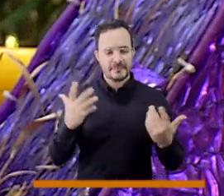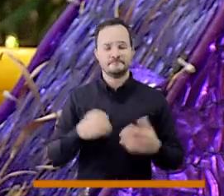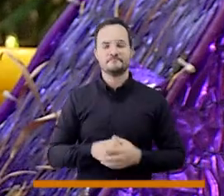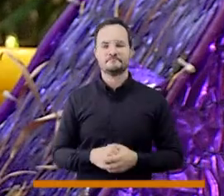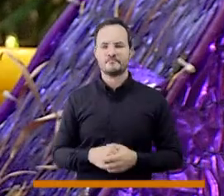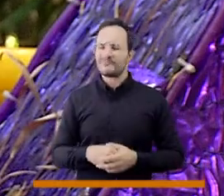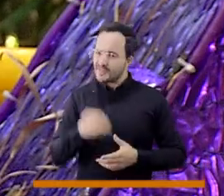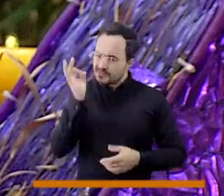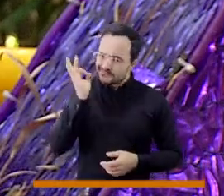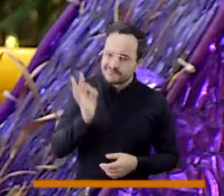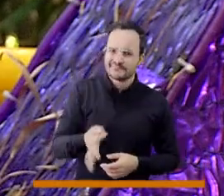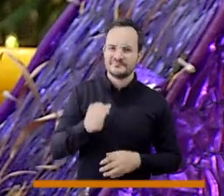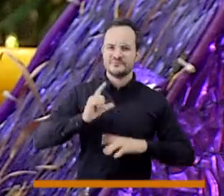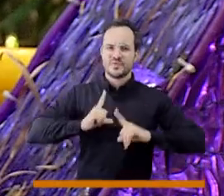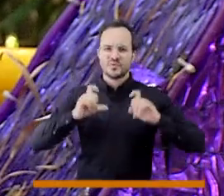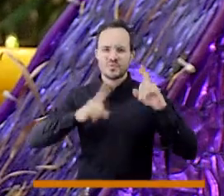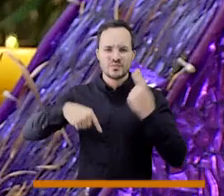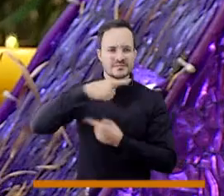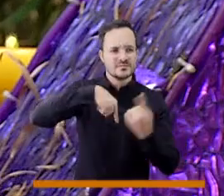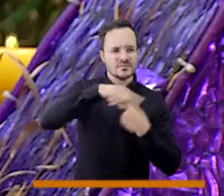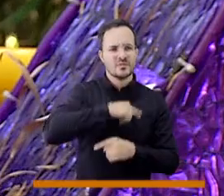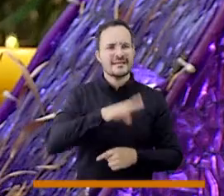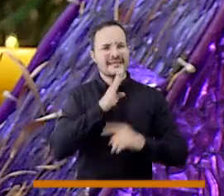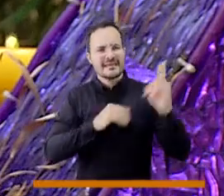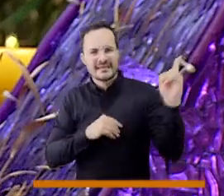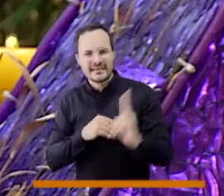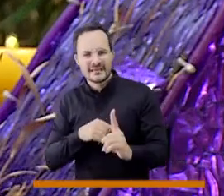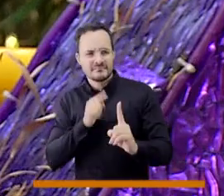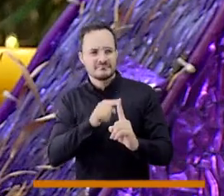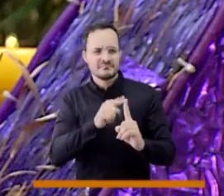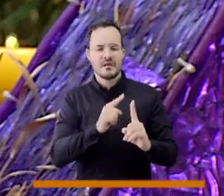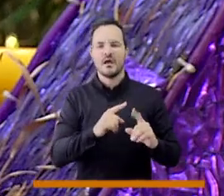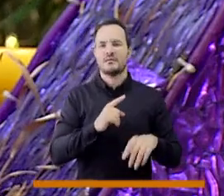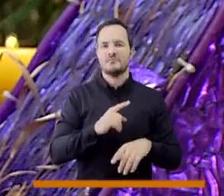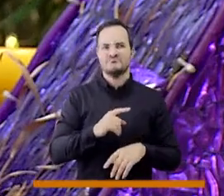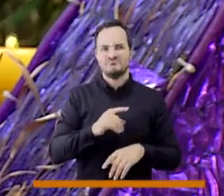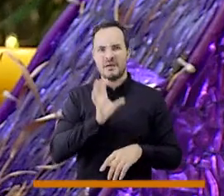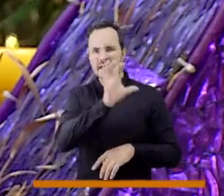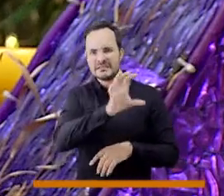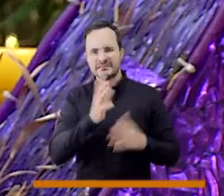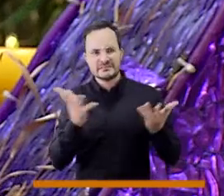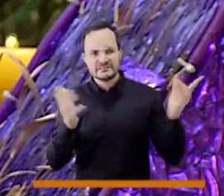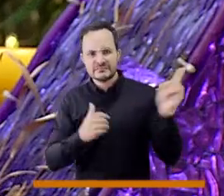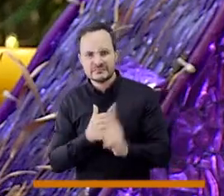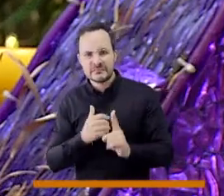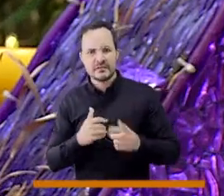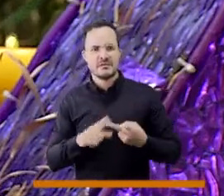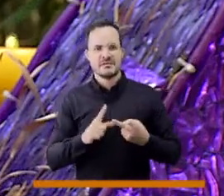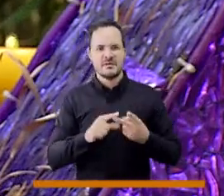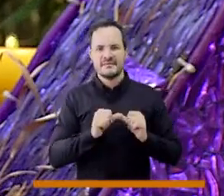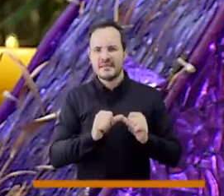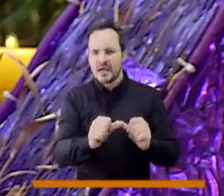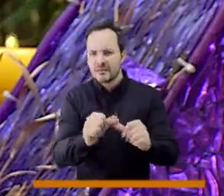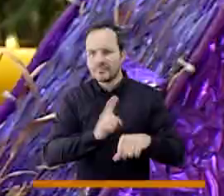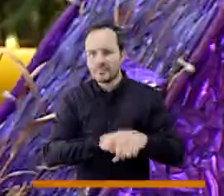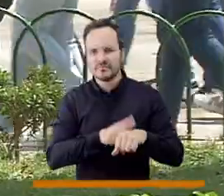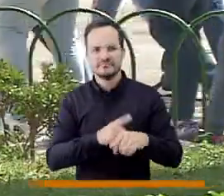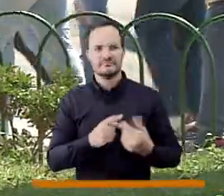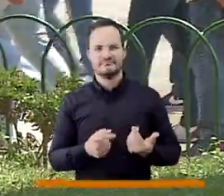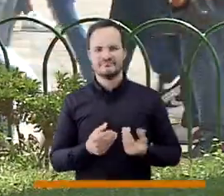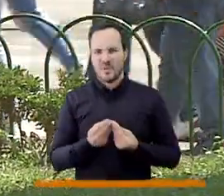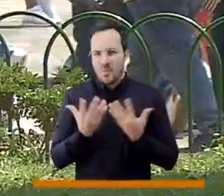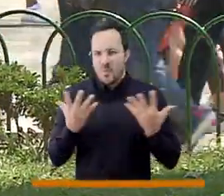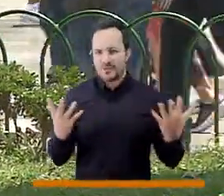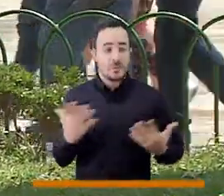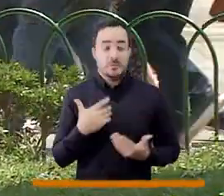ciudad es saber con rigor quiénes son los turistas, de dónde vienen, cuánto permanecen, porque es que